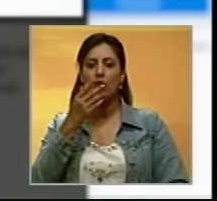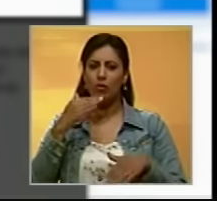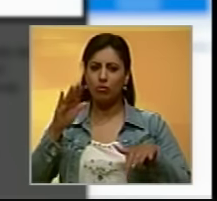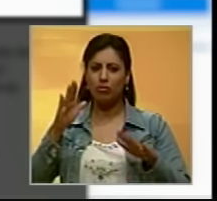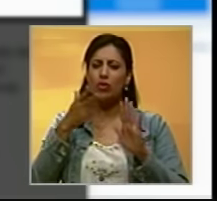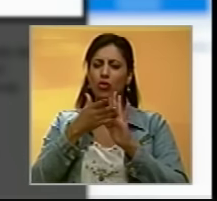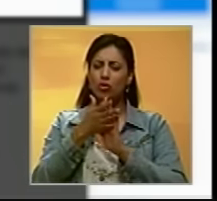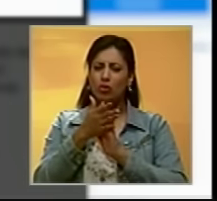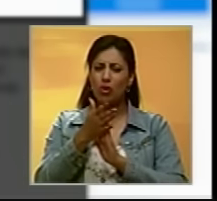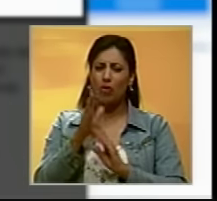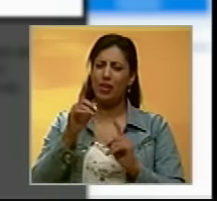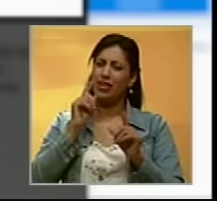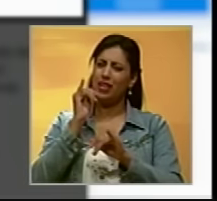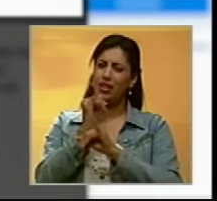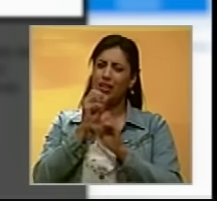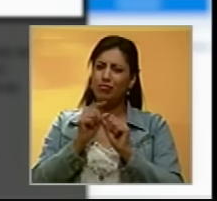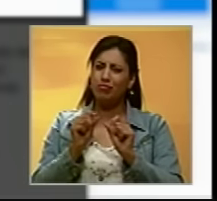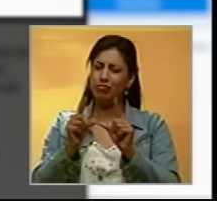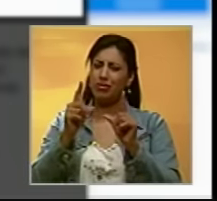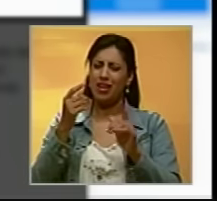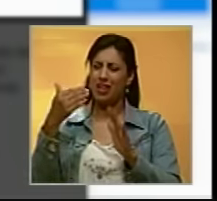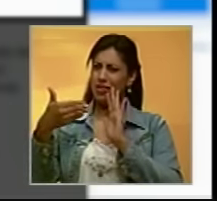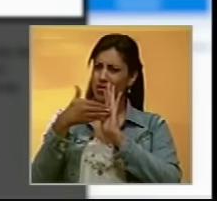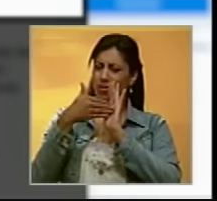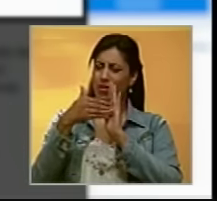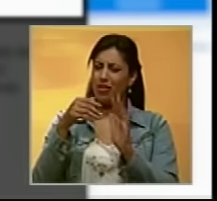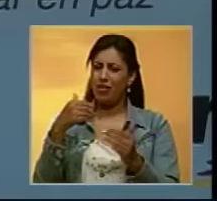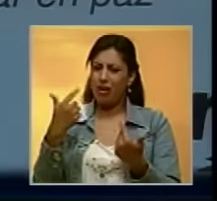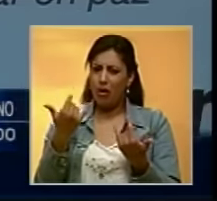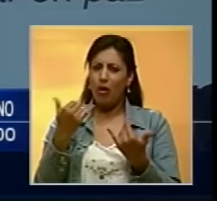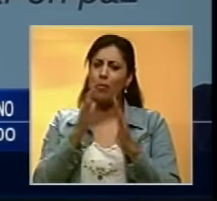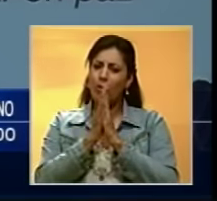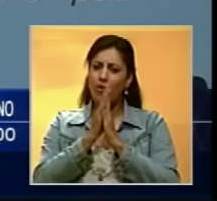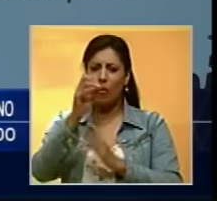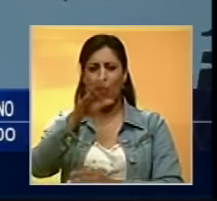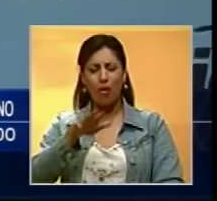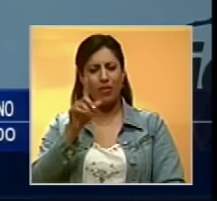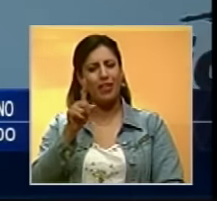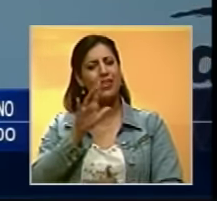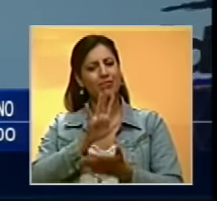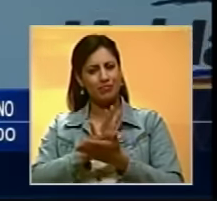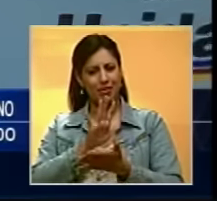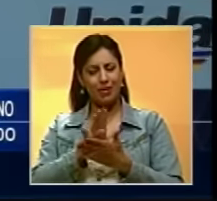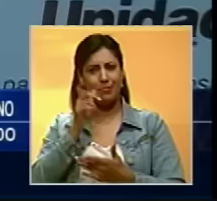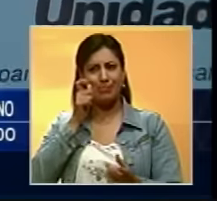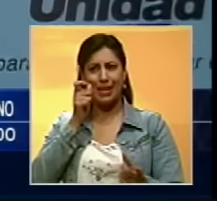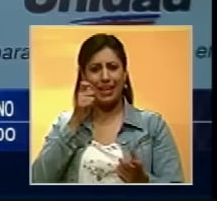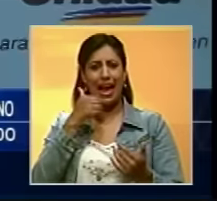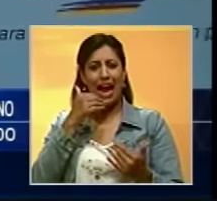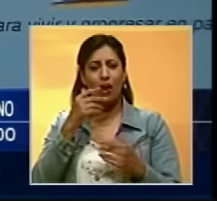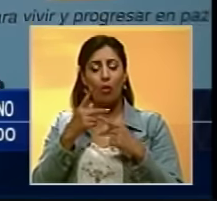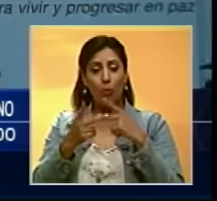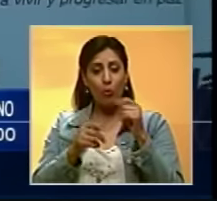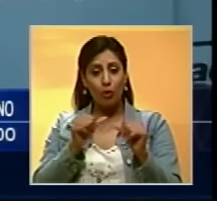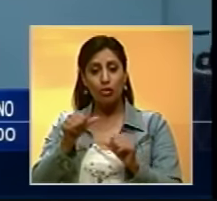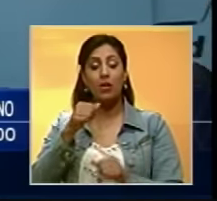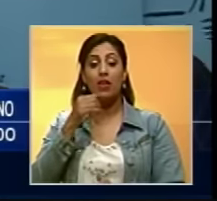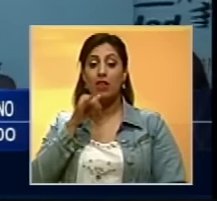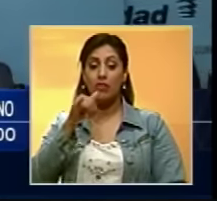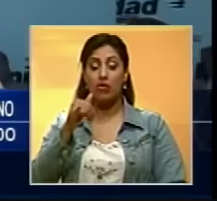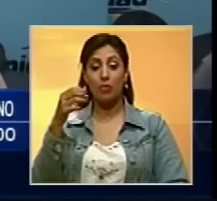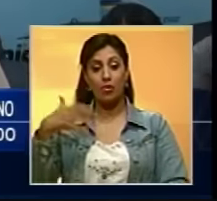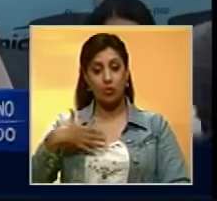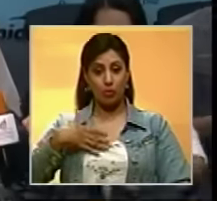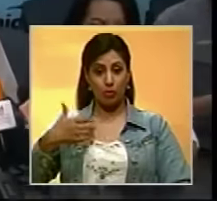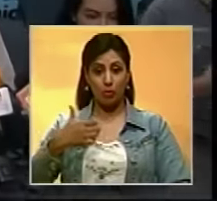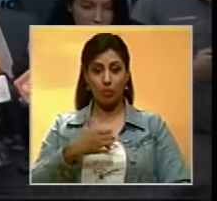pronunció a través de las redes sociales En referencia a esta medida y pidió a la población mantenerse atenta a los próximos anuncios de la